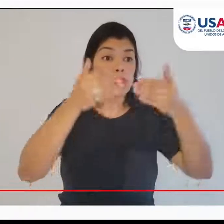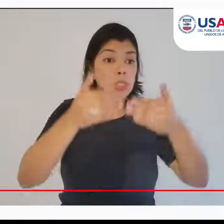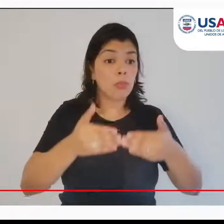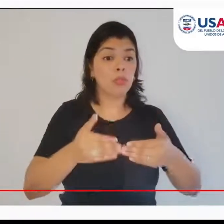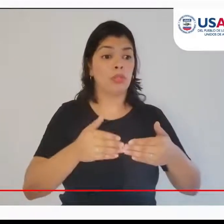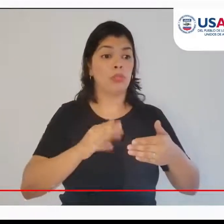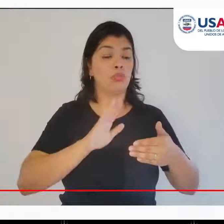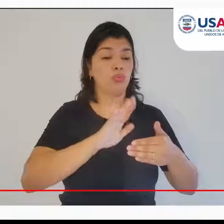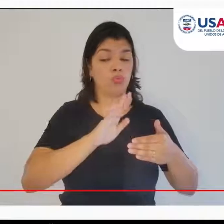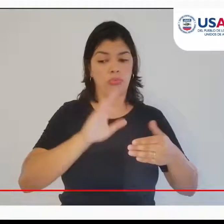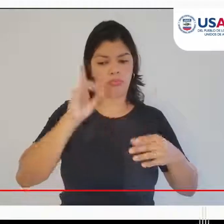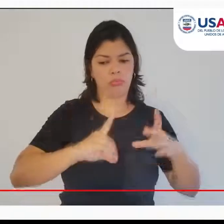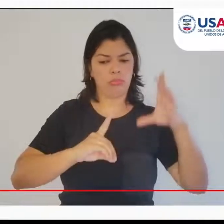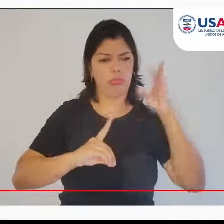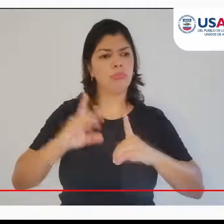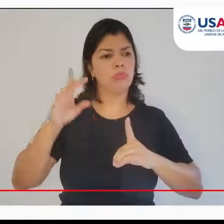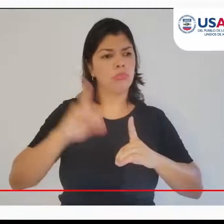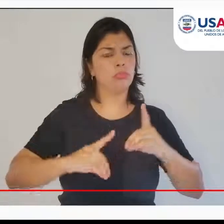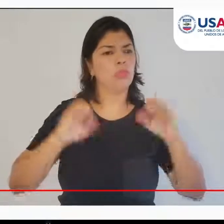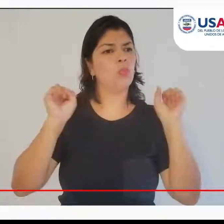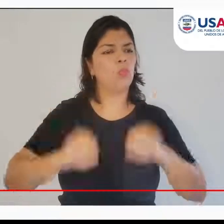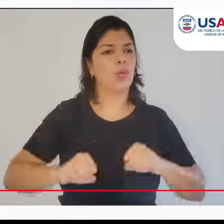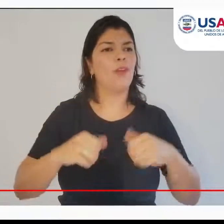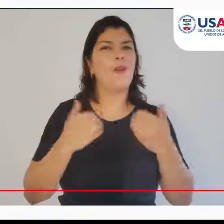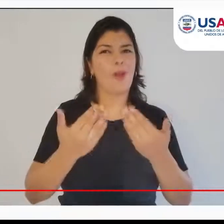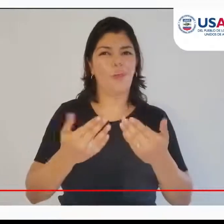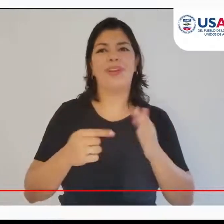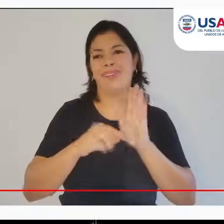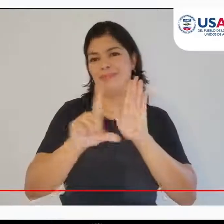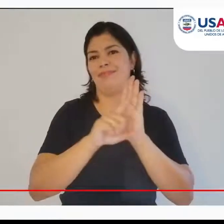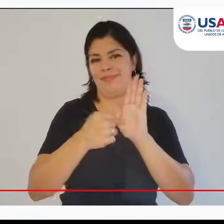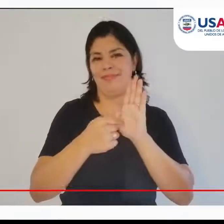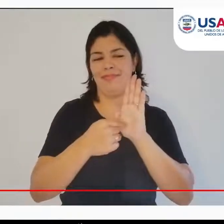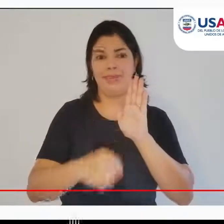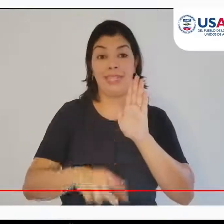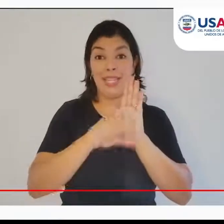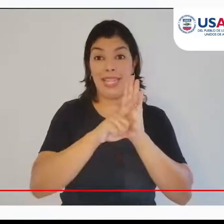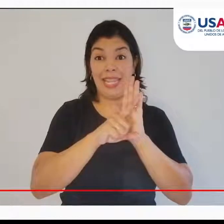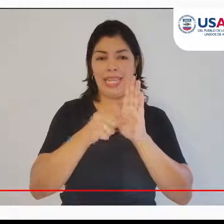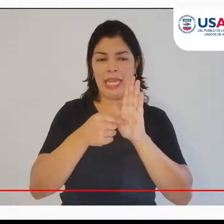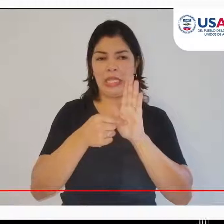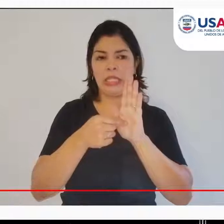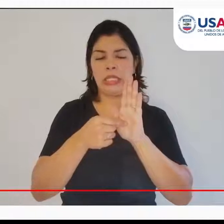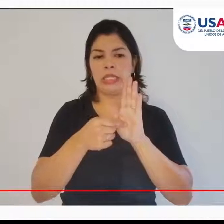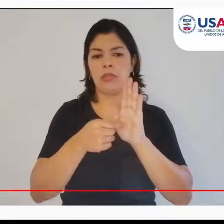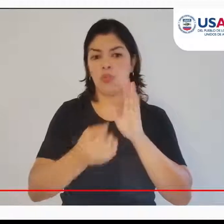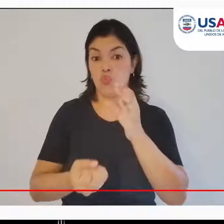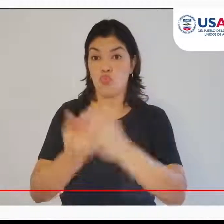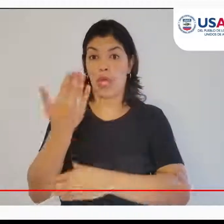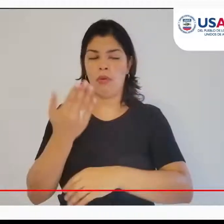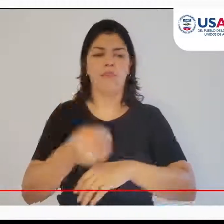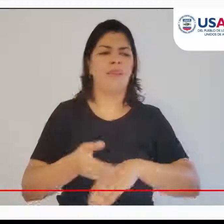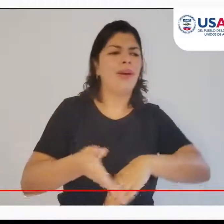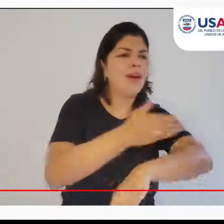con discapacidad en la toma de sus propias decisiones. Entonces, a partir de esta ley, se elimina la concepción de que las personas